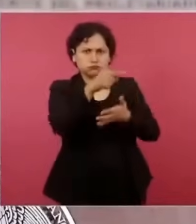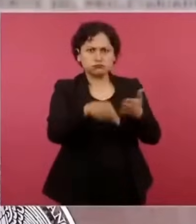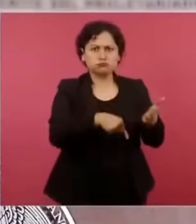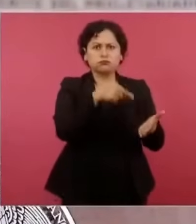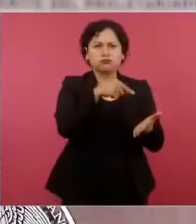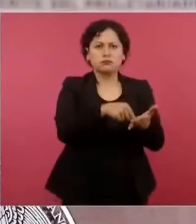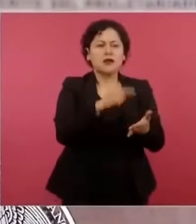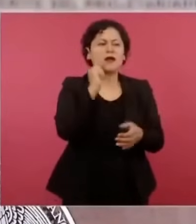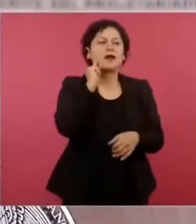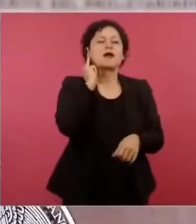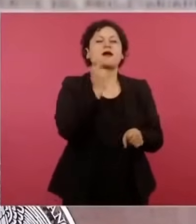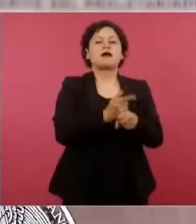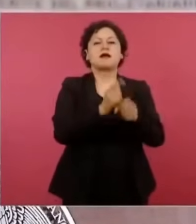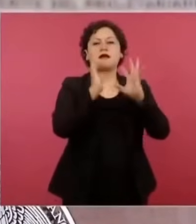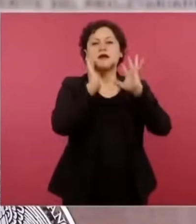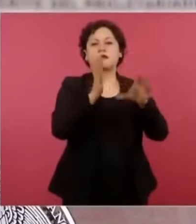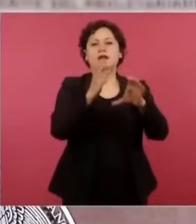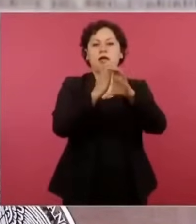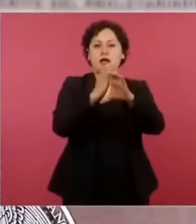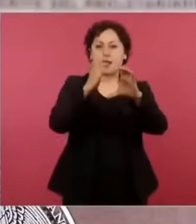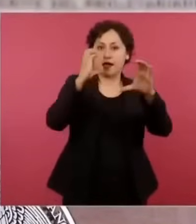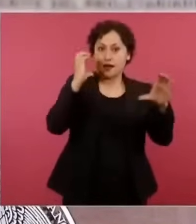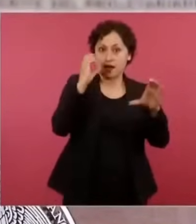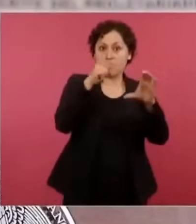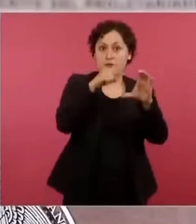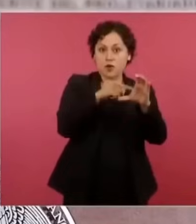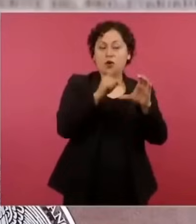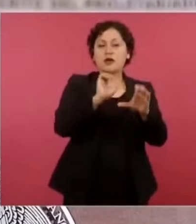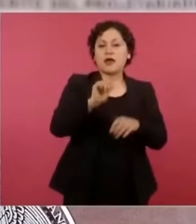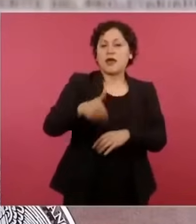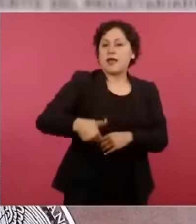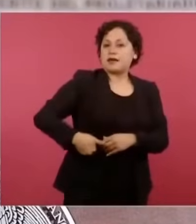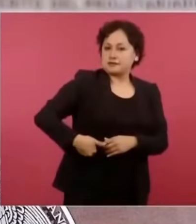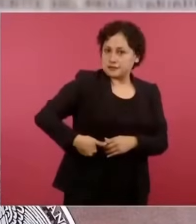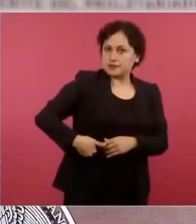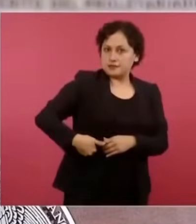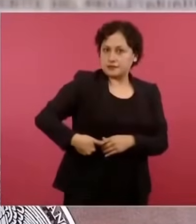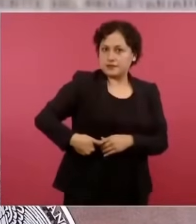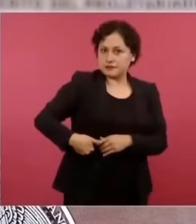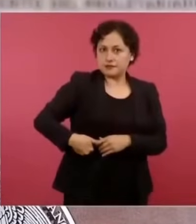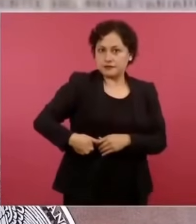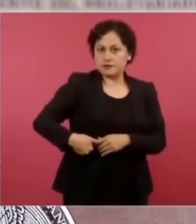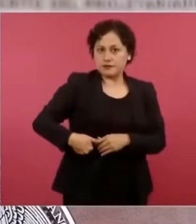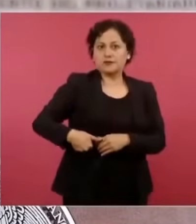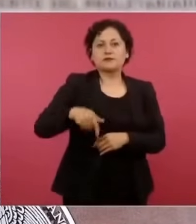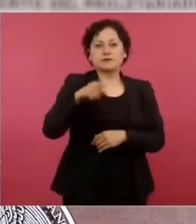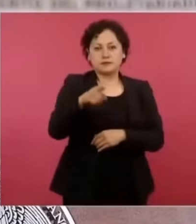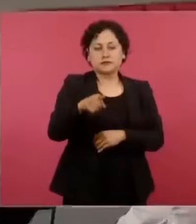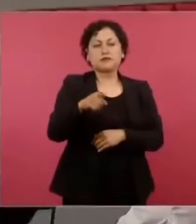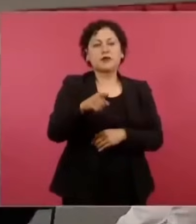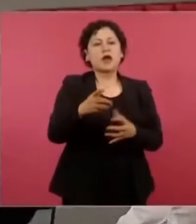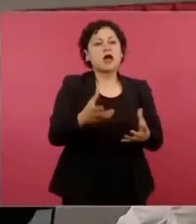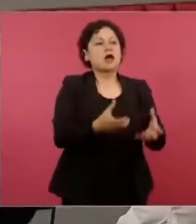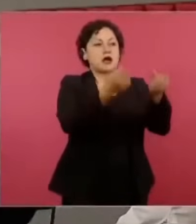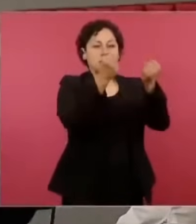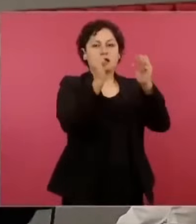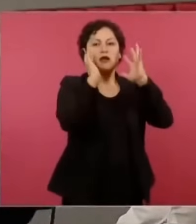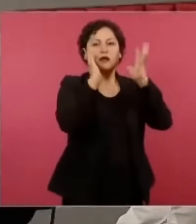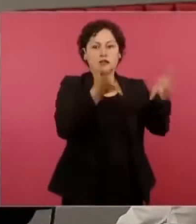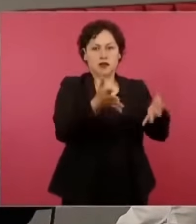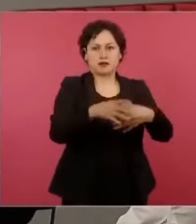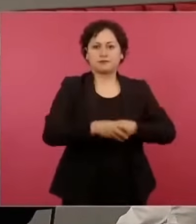un accidente de un vehículo de carga registrado en esa carretera y que fue atendido por cuerpos de rescate.